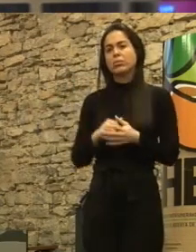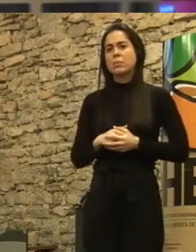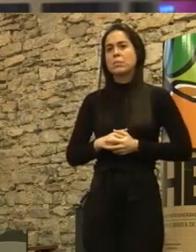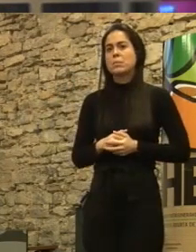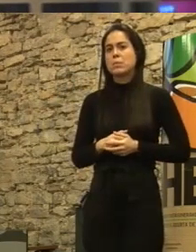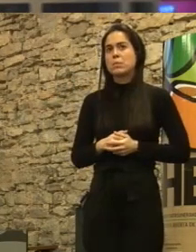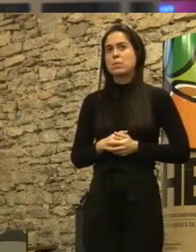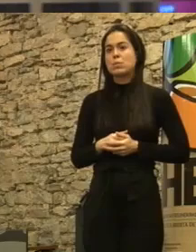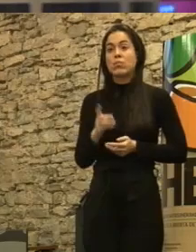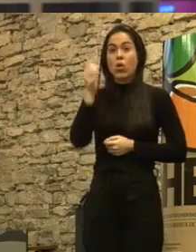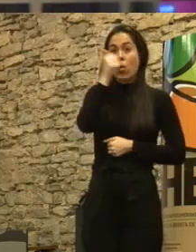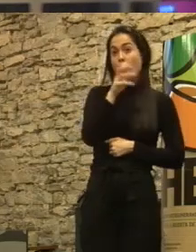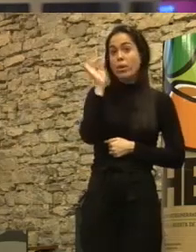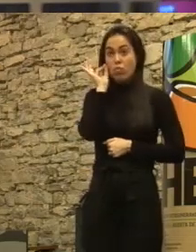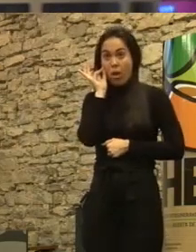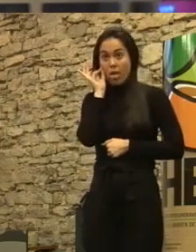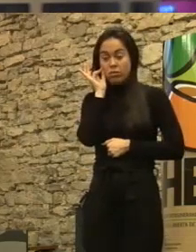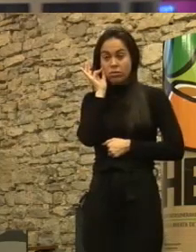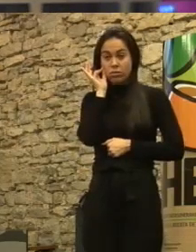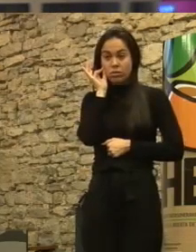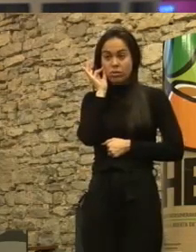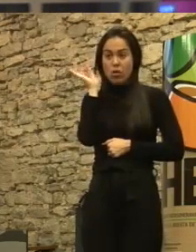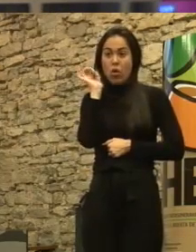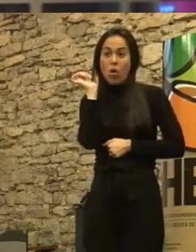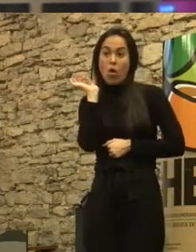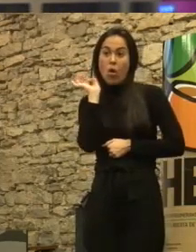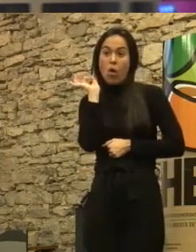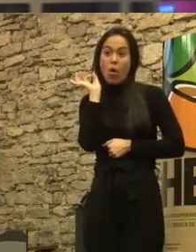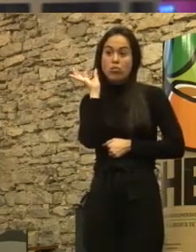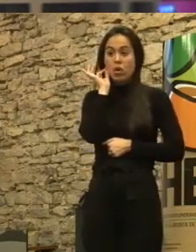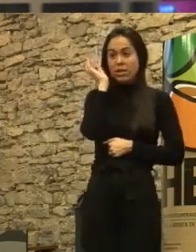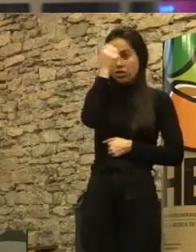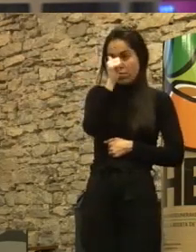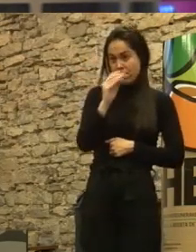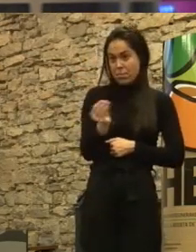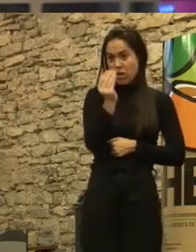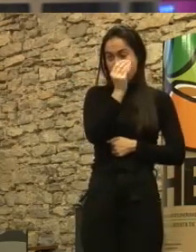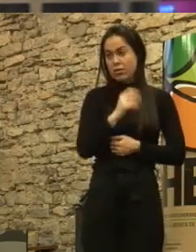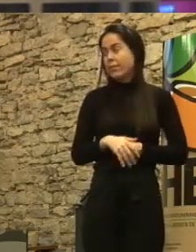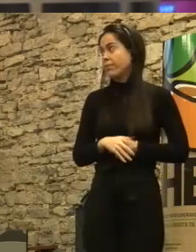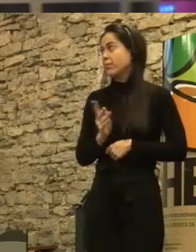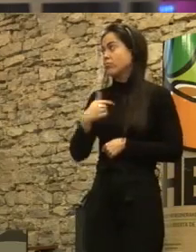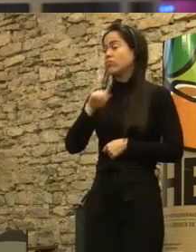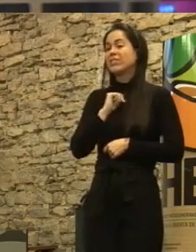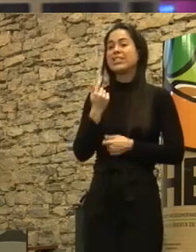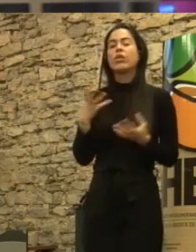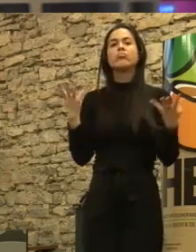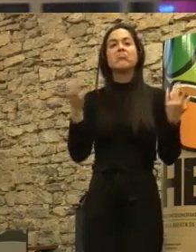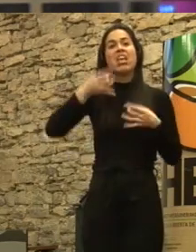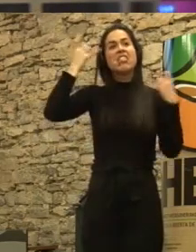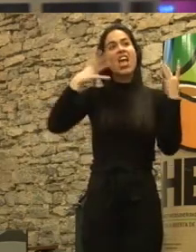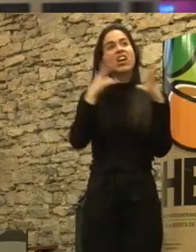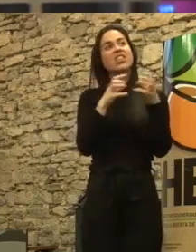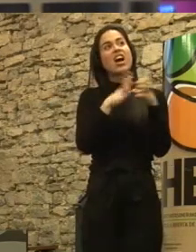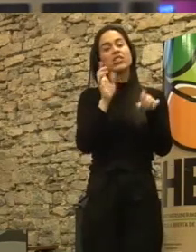de hombres y mujeres, o mujeres y hombres mejor, que tenemos ideas, ganas, tiempo y